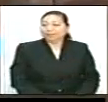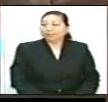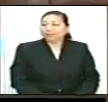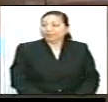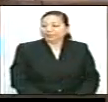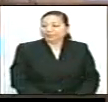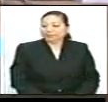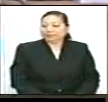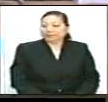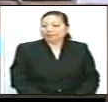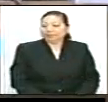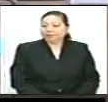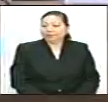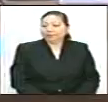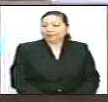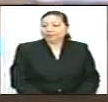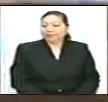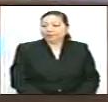Edwin Vergara.